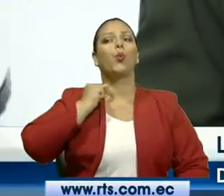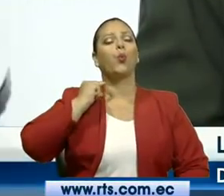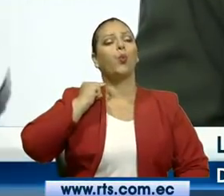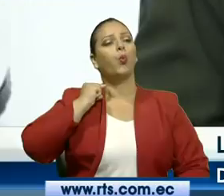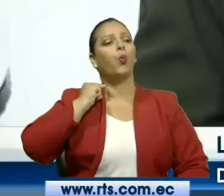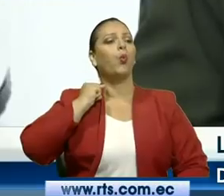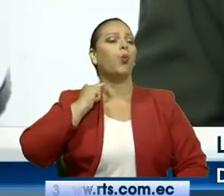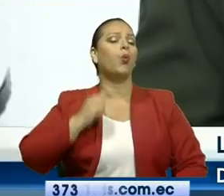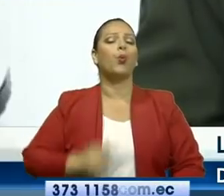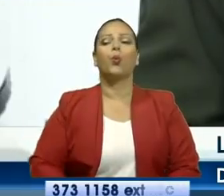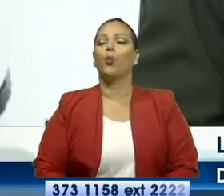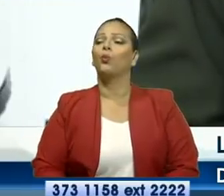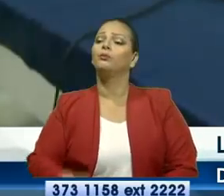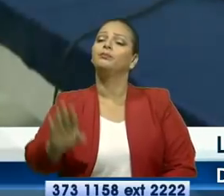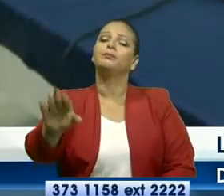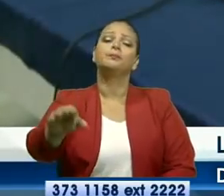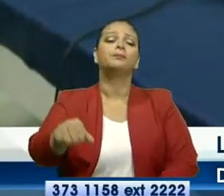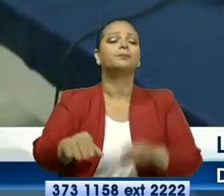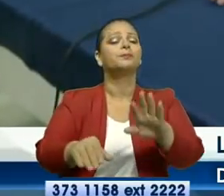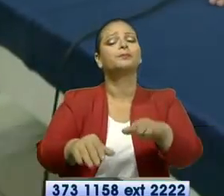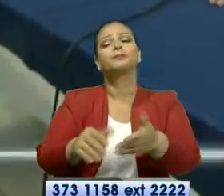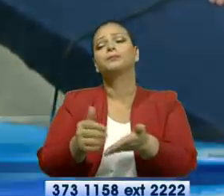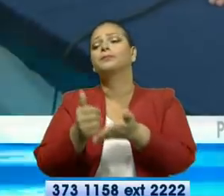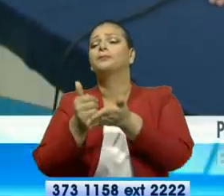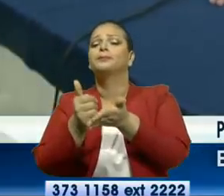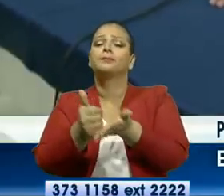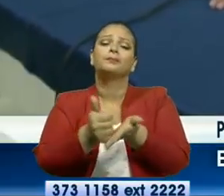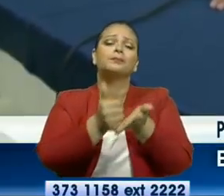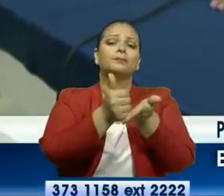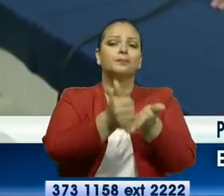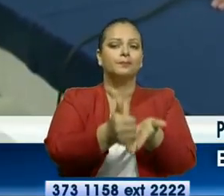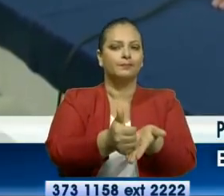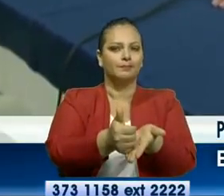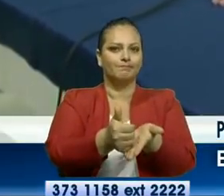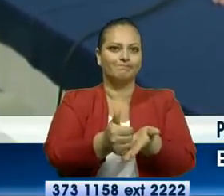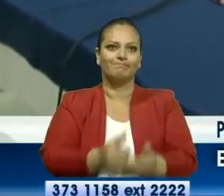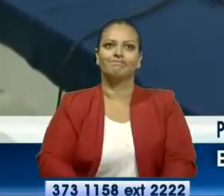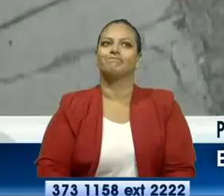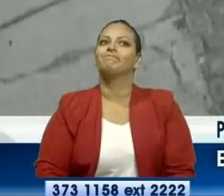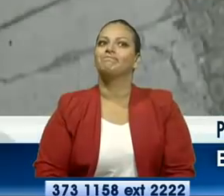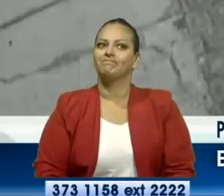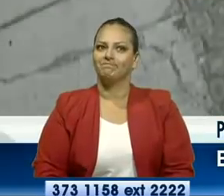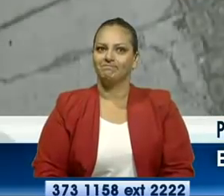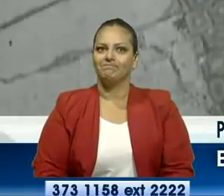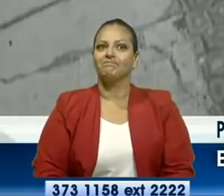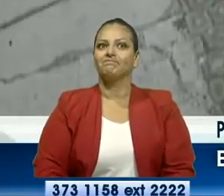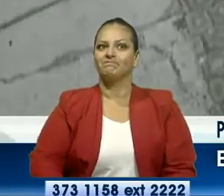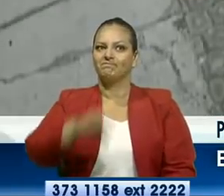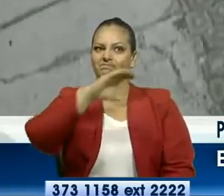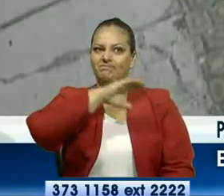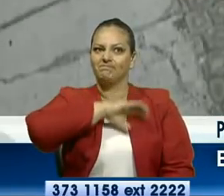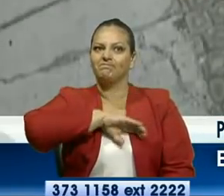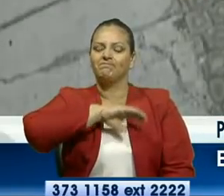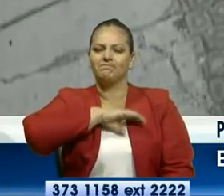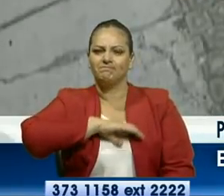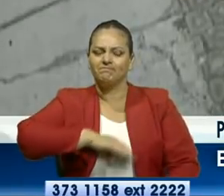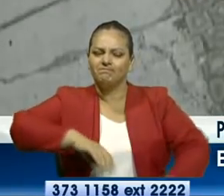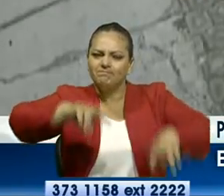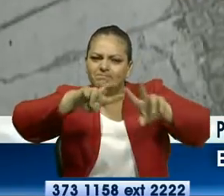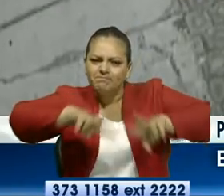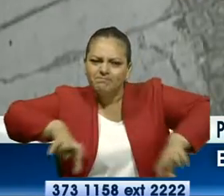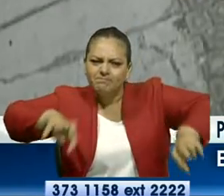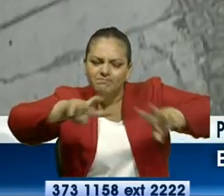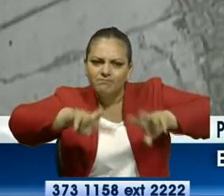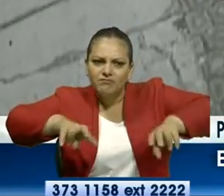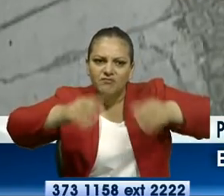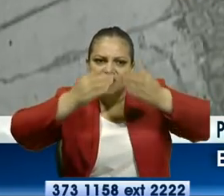falso nombre. En el proceso investigativo, agentes de la Policía Judicial incluso encontraron videos de las visitas que hacía a las